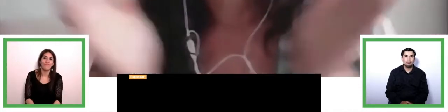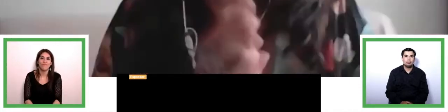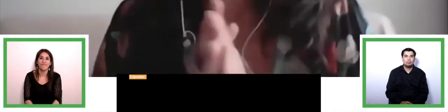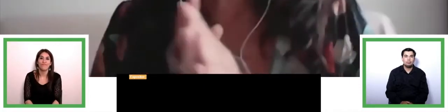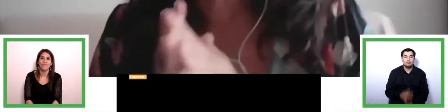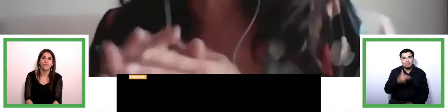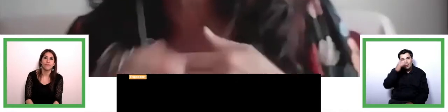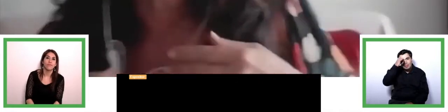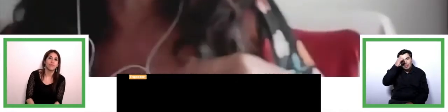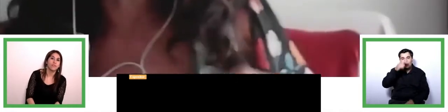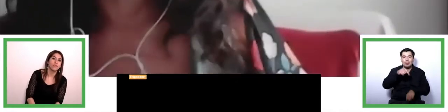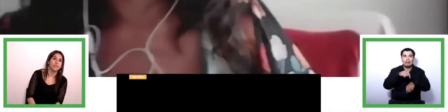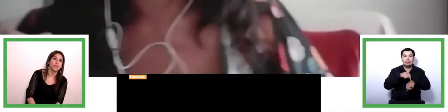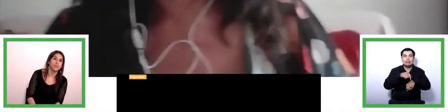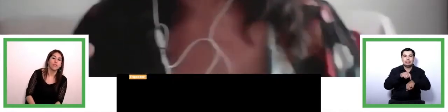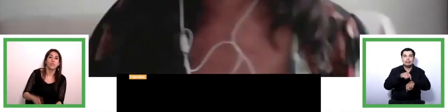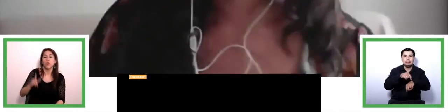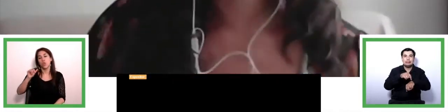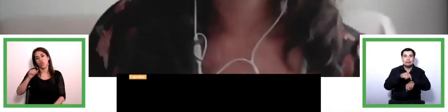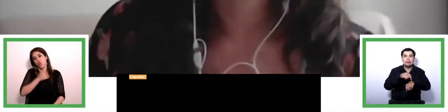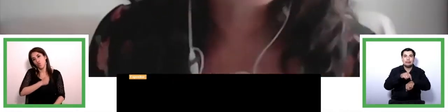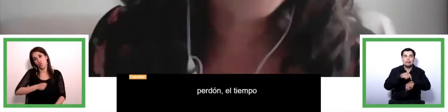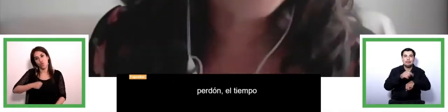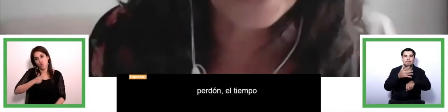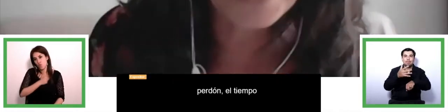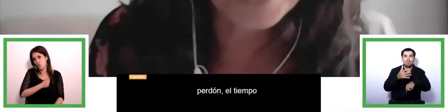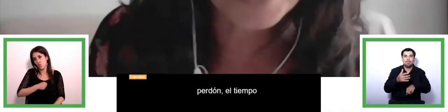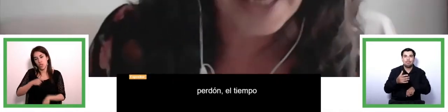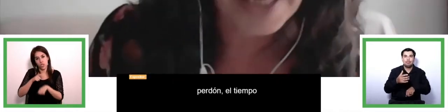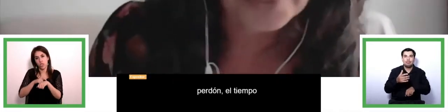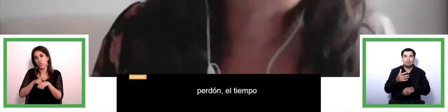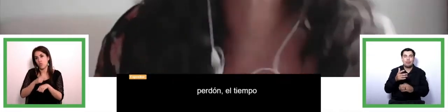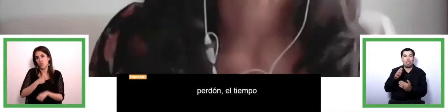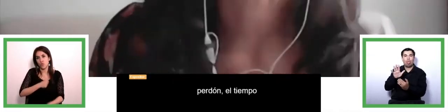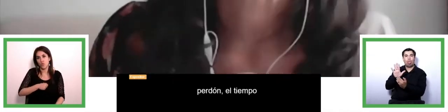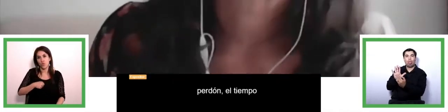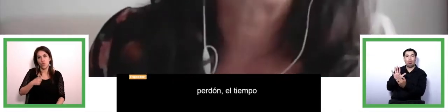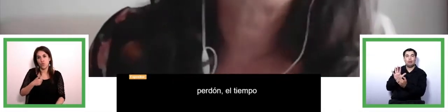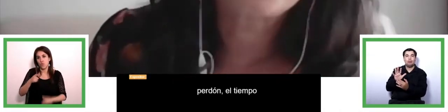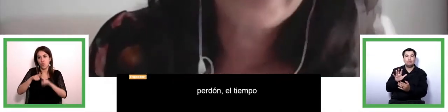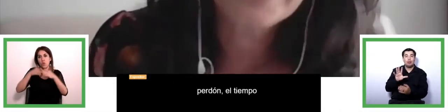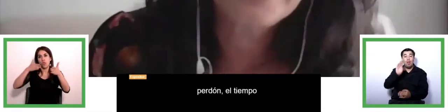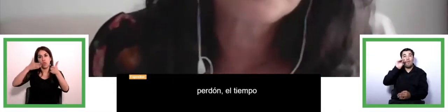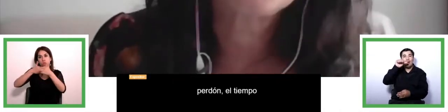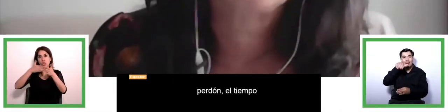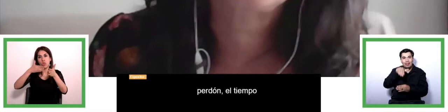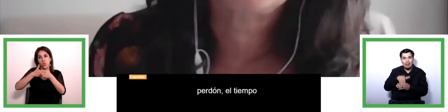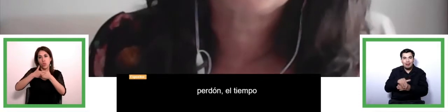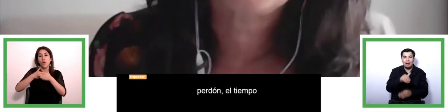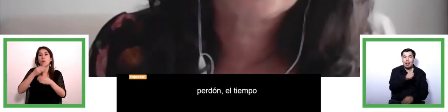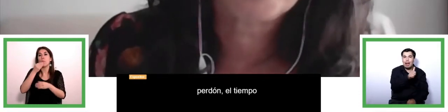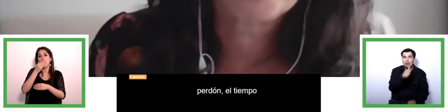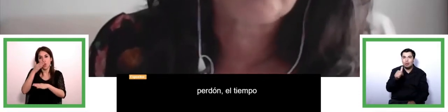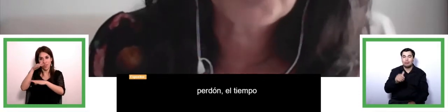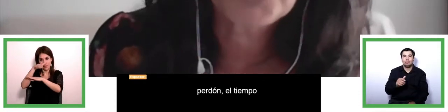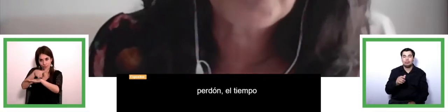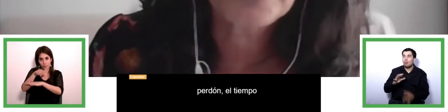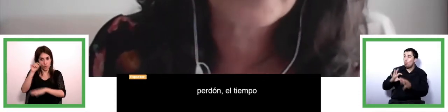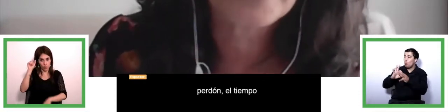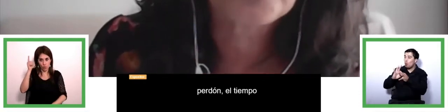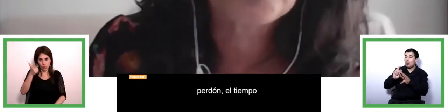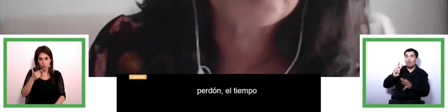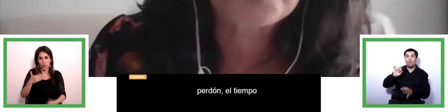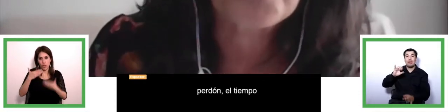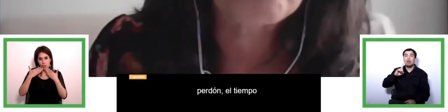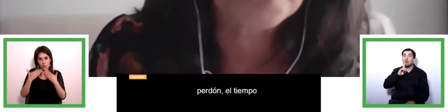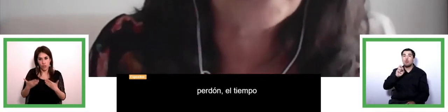Perdón, el tiempo nos deja atrapados. Buenas tardes, quería agradecer a Víctor